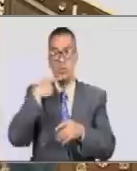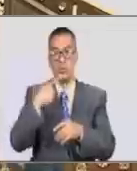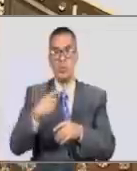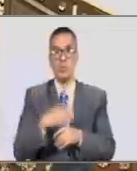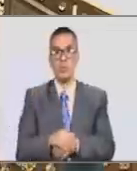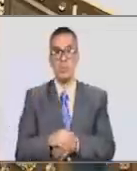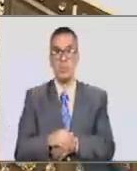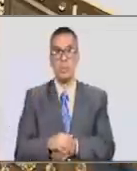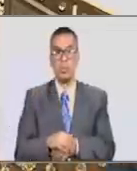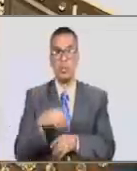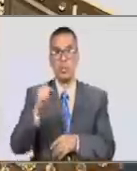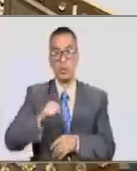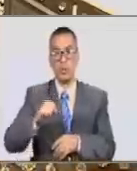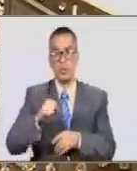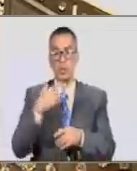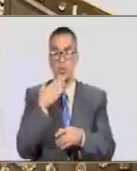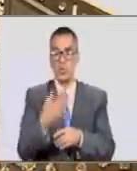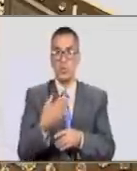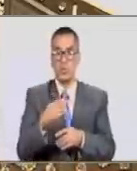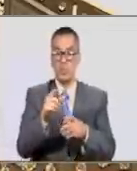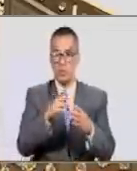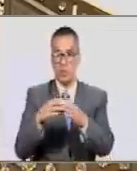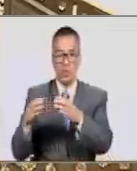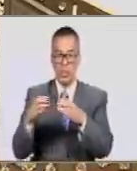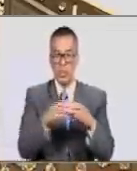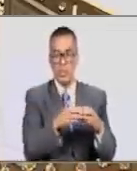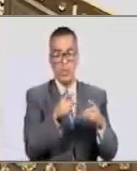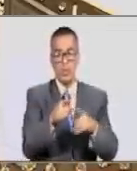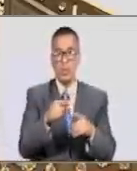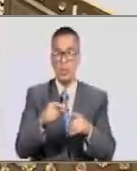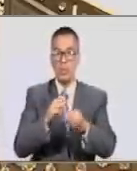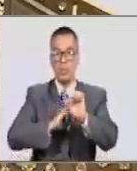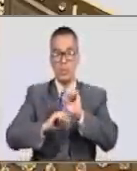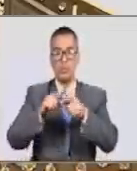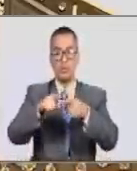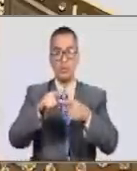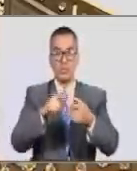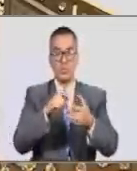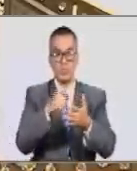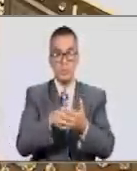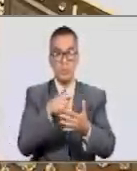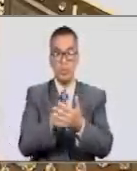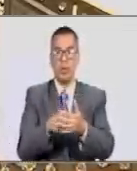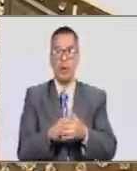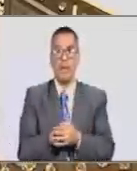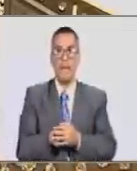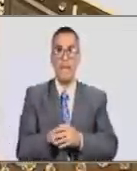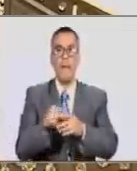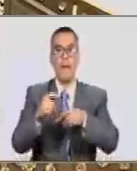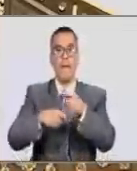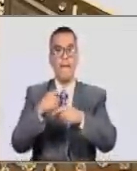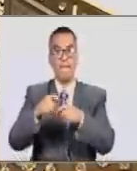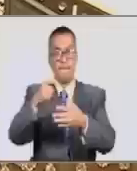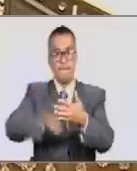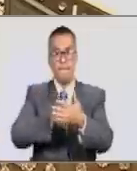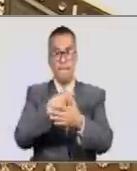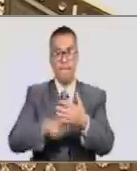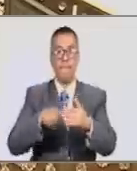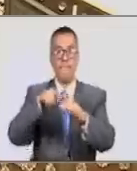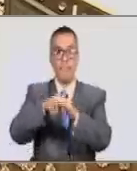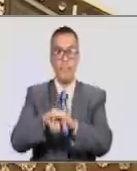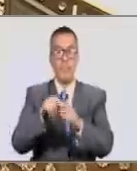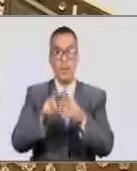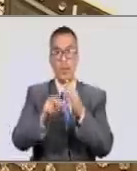pronunciarse de oficio o a solicitud de parte sobre la admisión de la demanda y la suspensión de los efectos de la disposición impugnada dentro